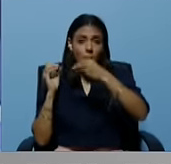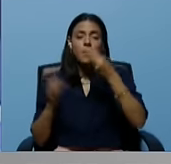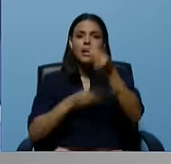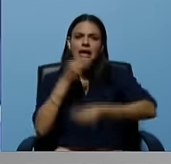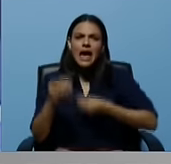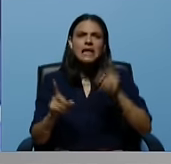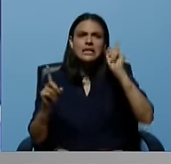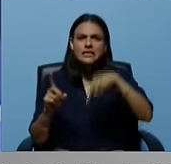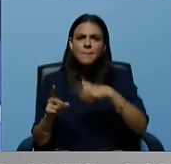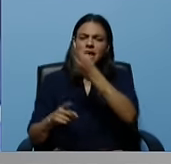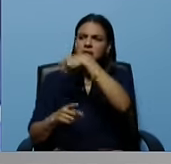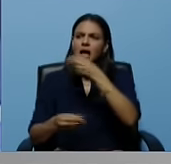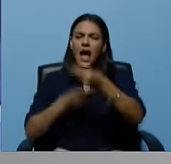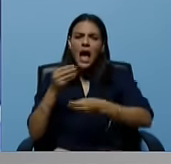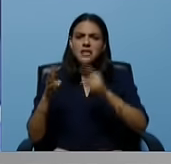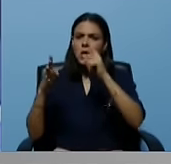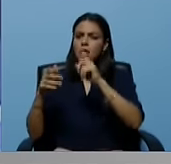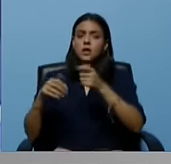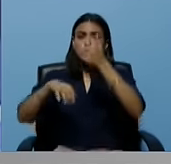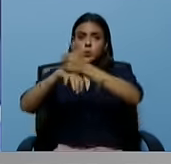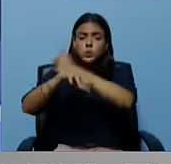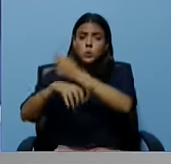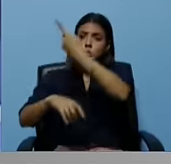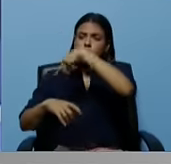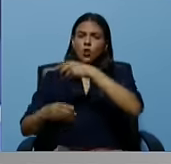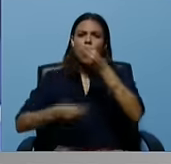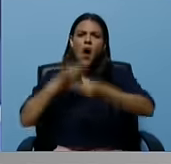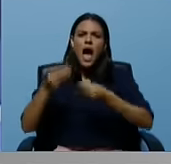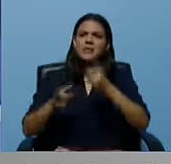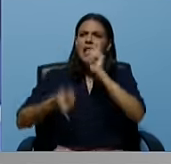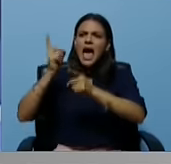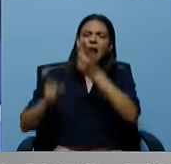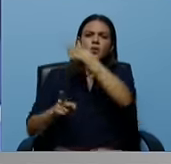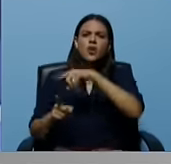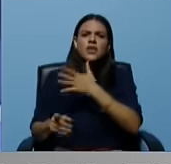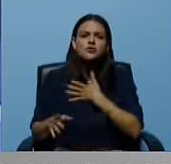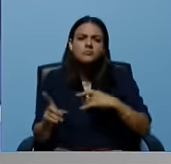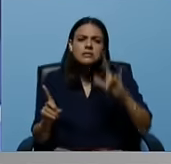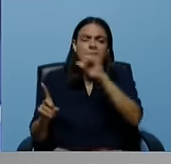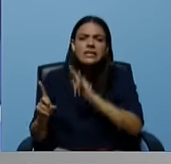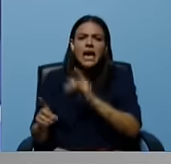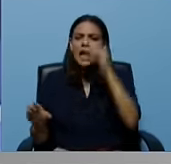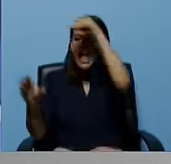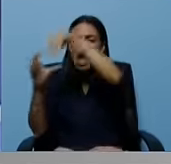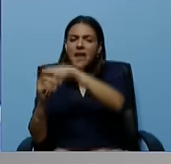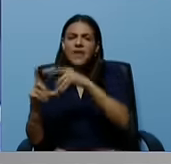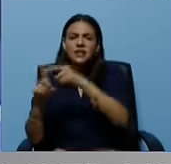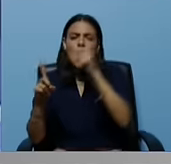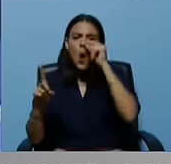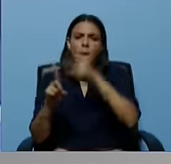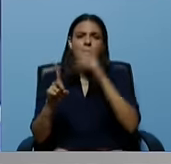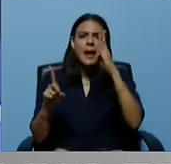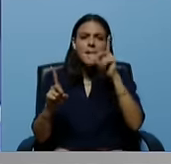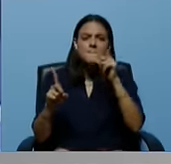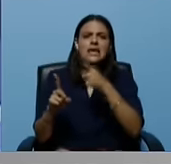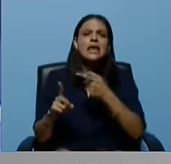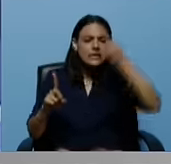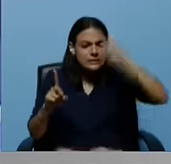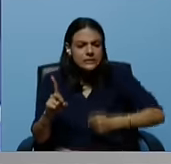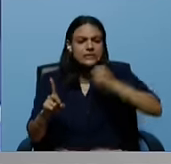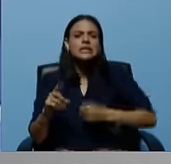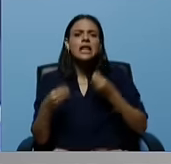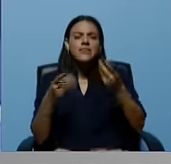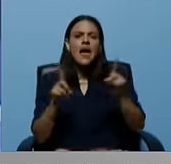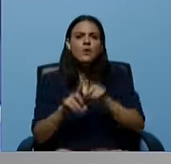Bolton o del señor Elliot Abraham. Parecieran que alguno de ellos poseyó al señor Blinken para que insistieran en amenazar